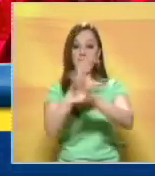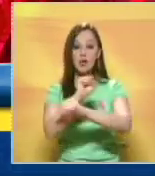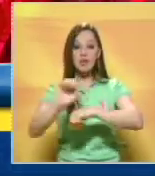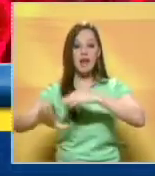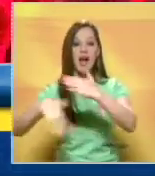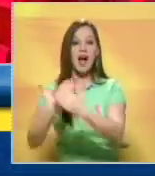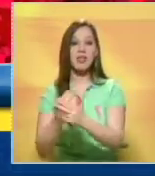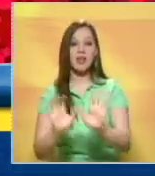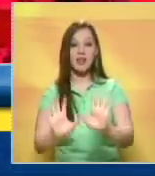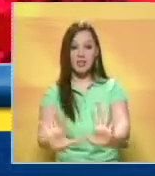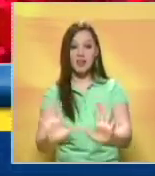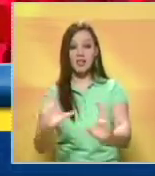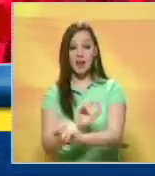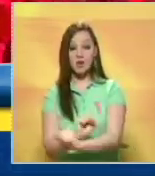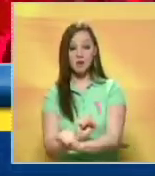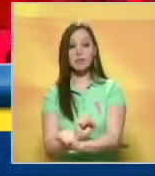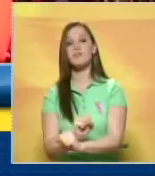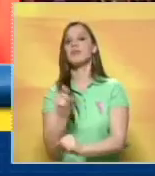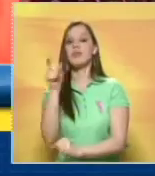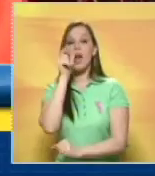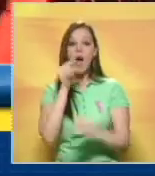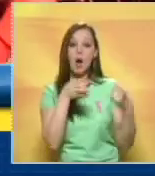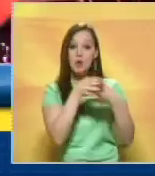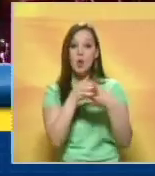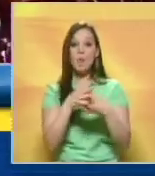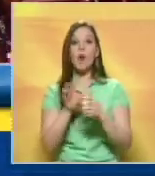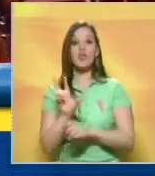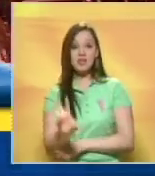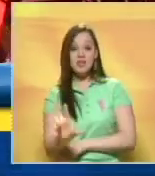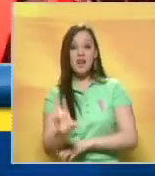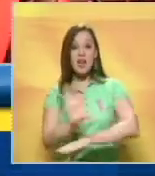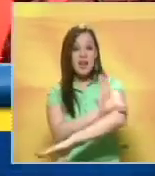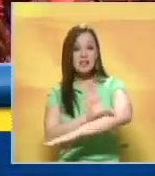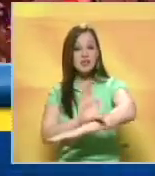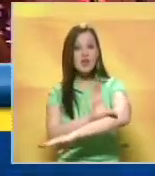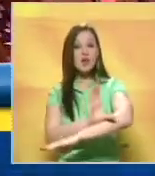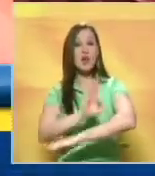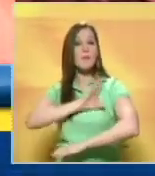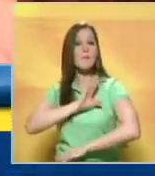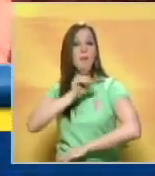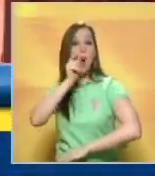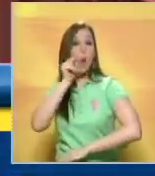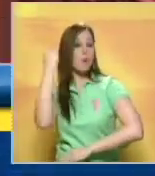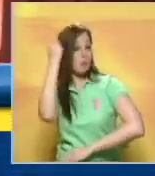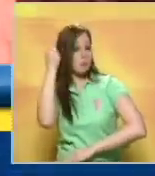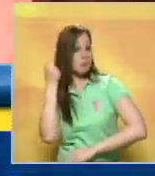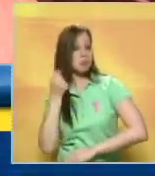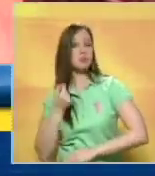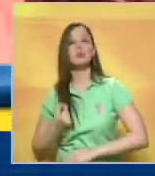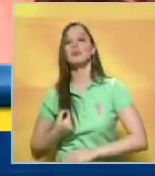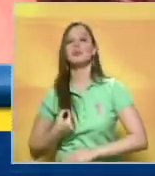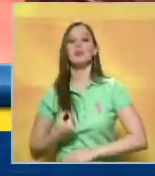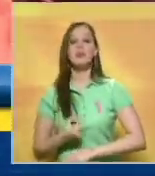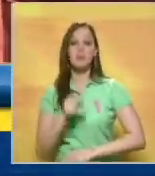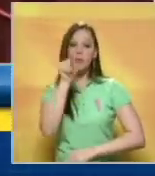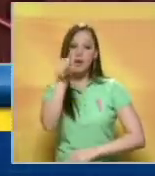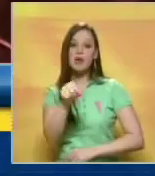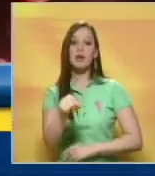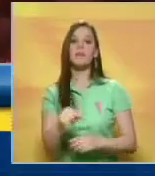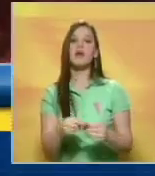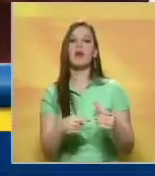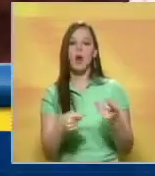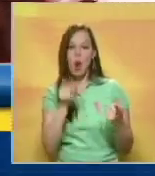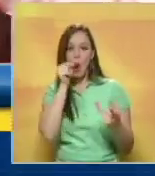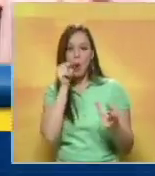agrupación Círculo Dub interpretó 3 canciones propias y luego realizó oficialmente el tributo con compilaciones del inmortal